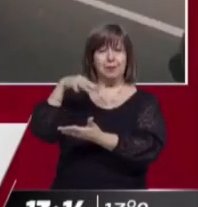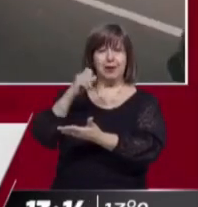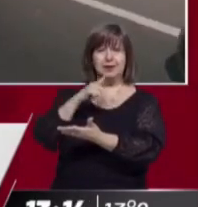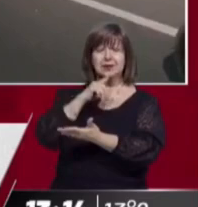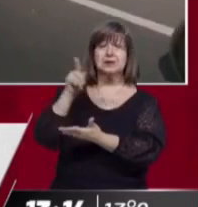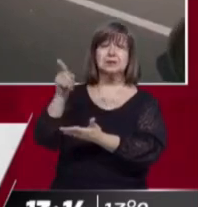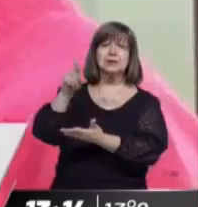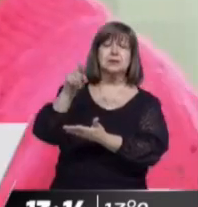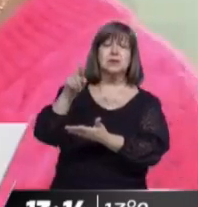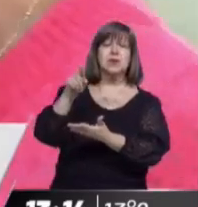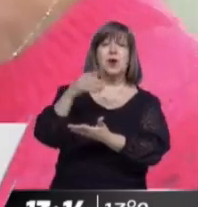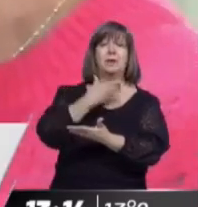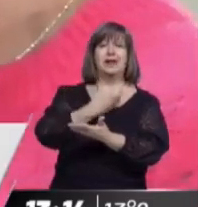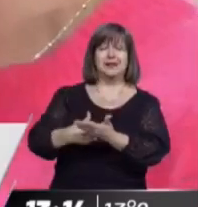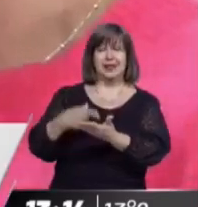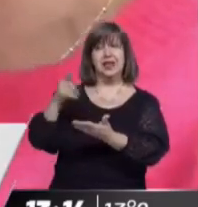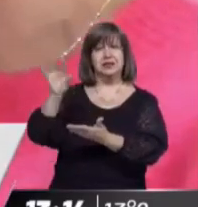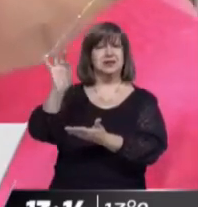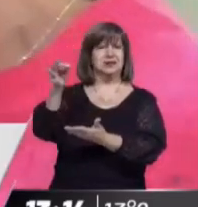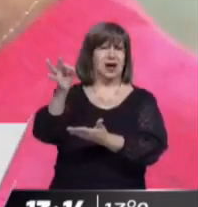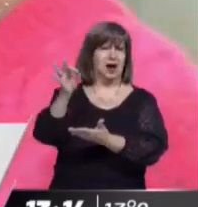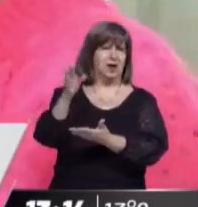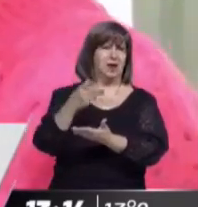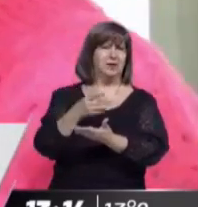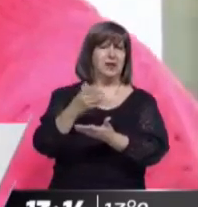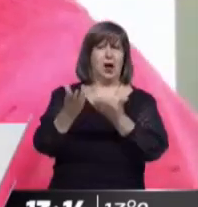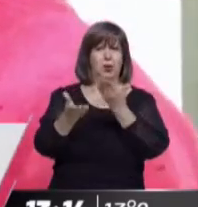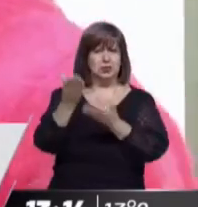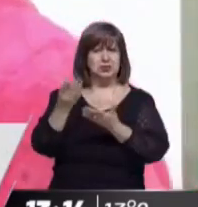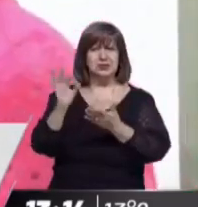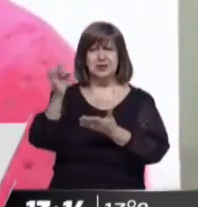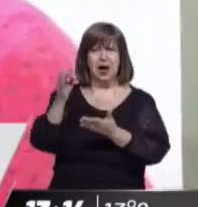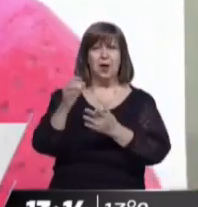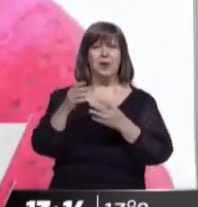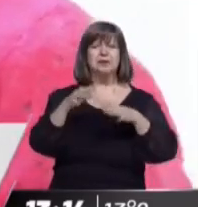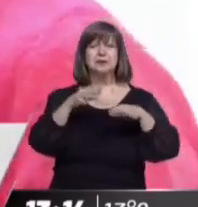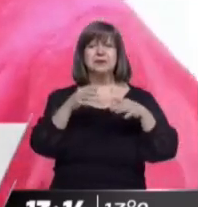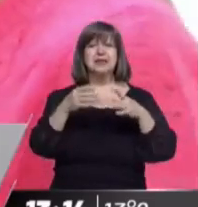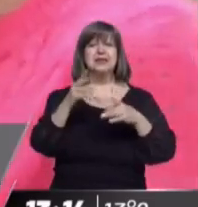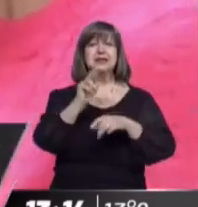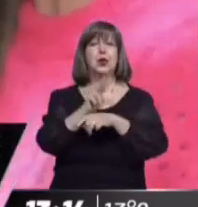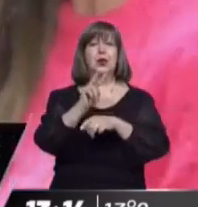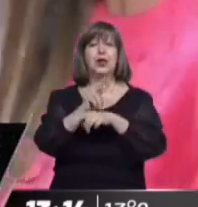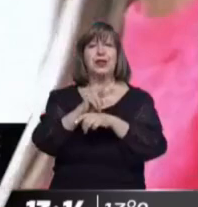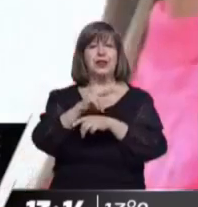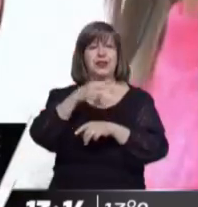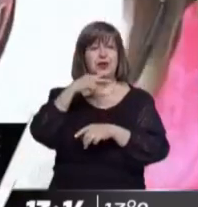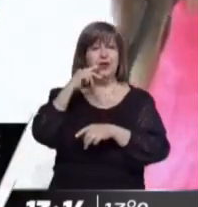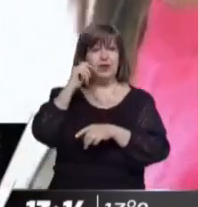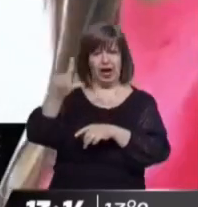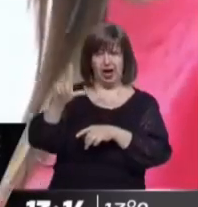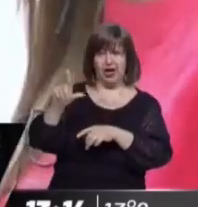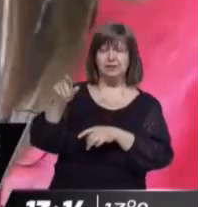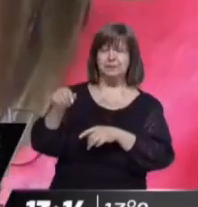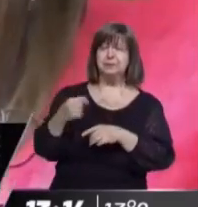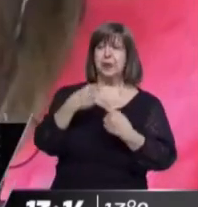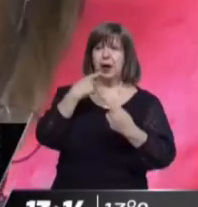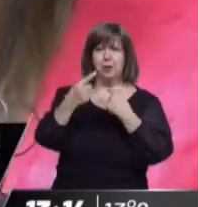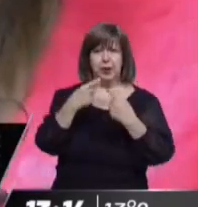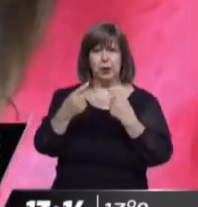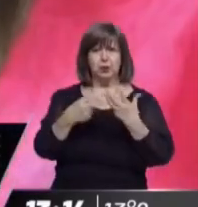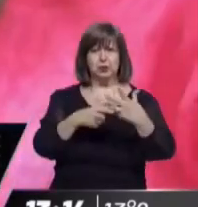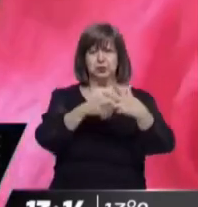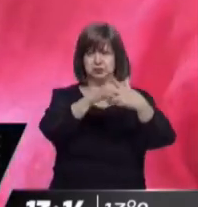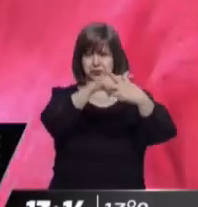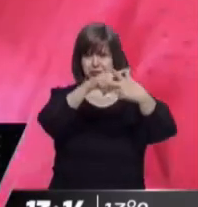los peritos judiciales además experto en seguridad Vial y vamos a arrancar consultá porque curiosamente por ejemplo de los últimos